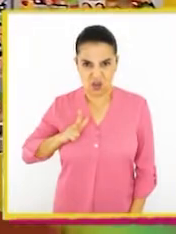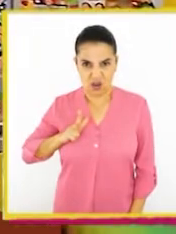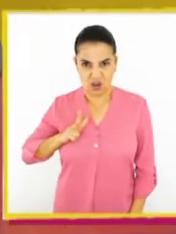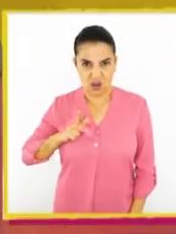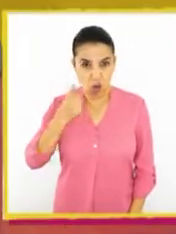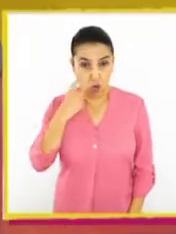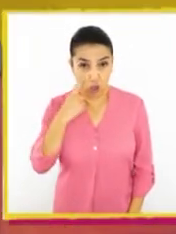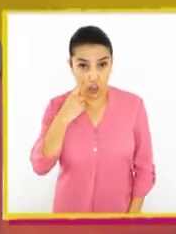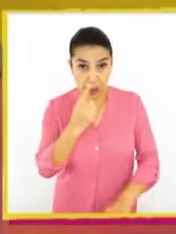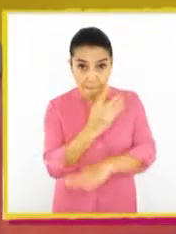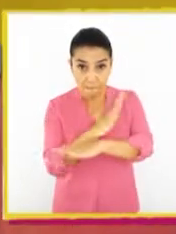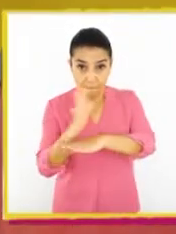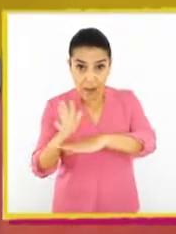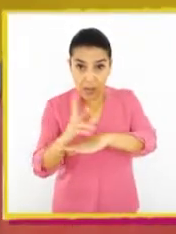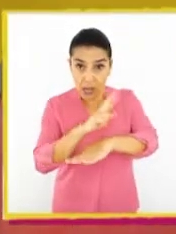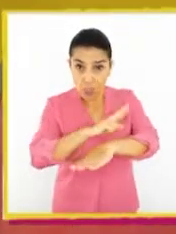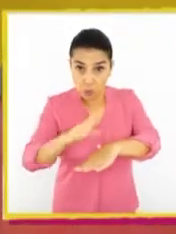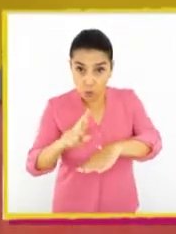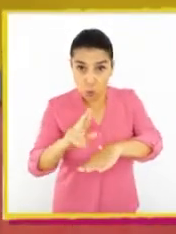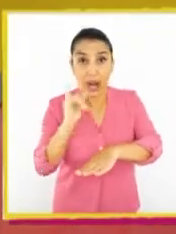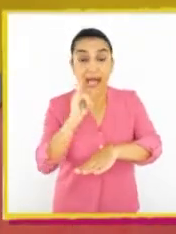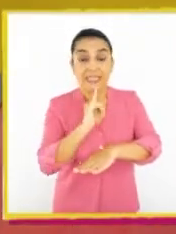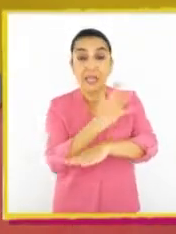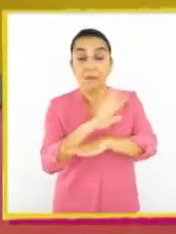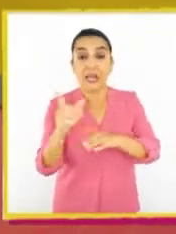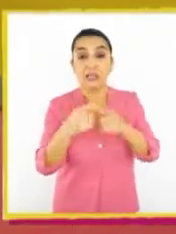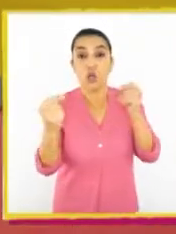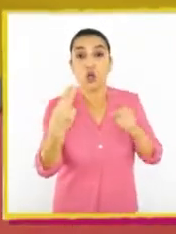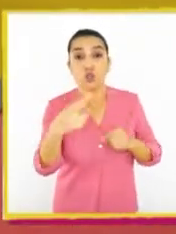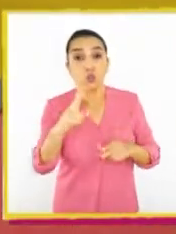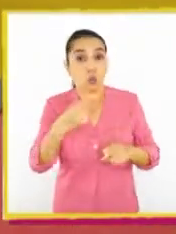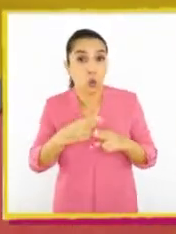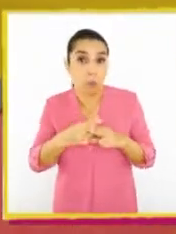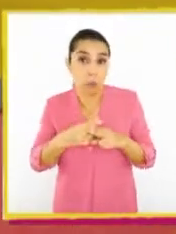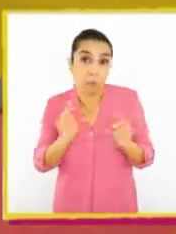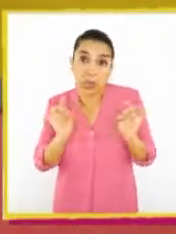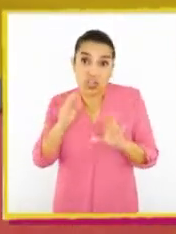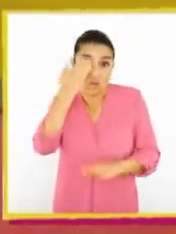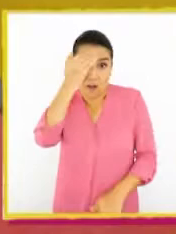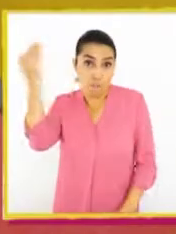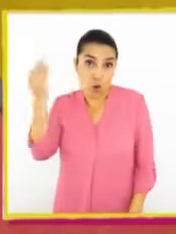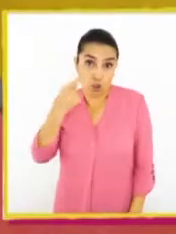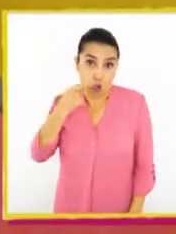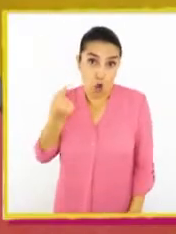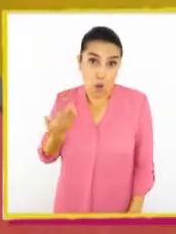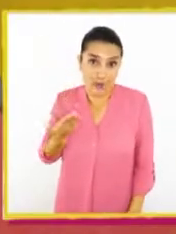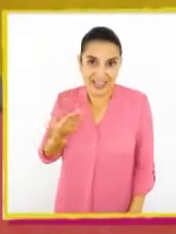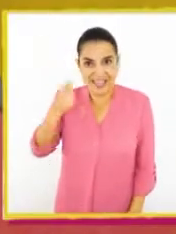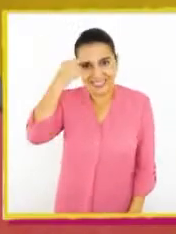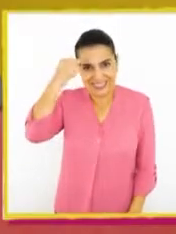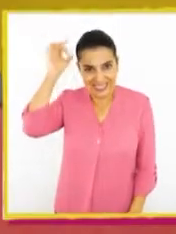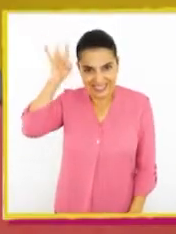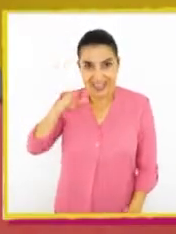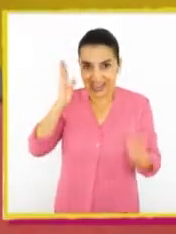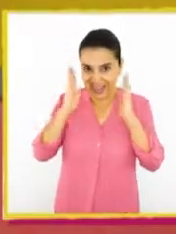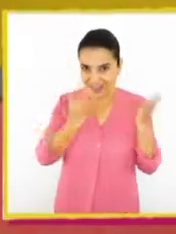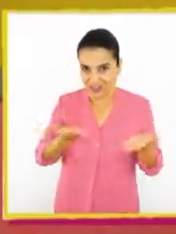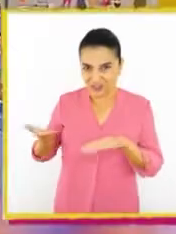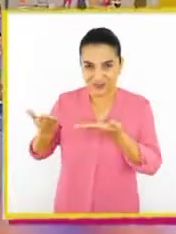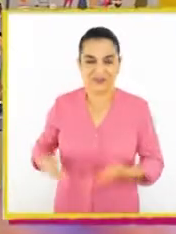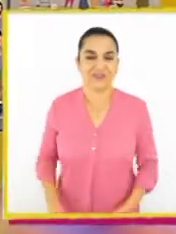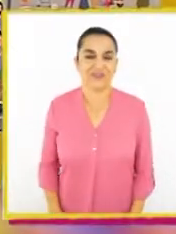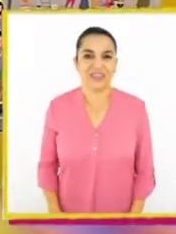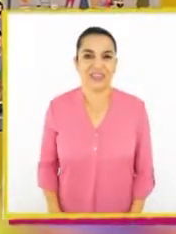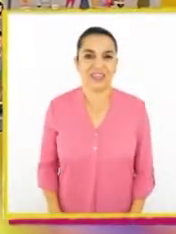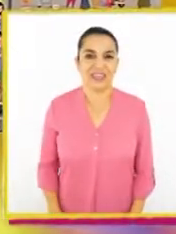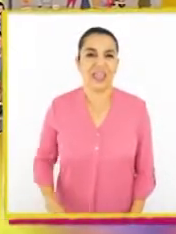Sur? Ah, sí, sí, sí. Hay un parque nacional que tiene su nombre. Quizás fue famoso. Quizás César sabe algo, ¿no?